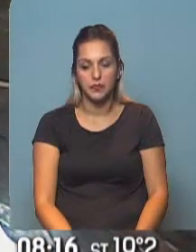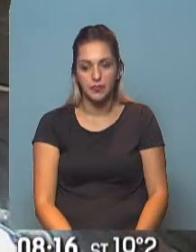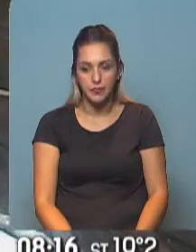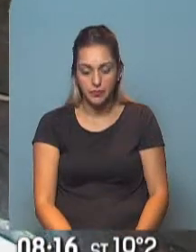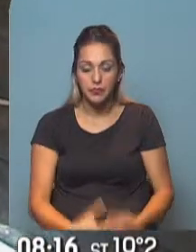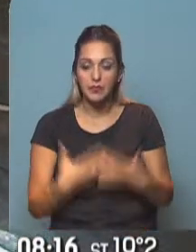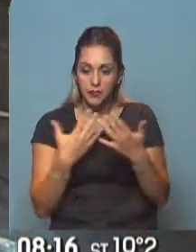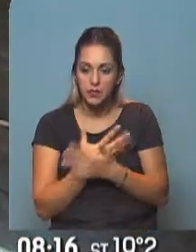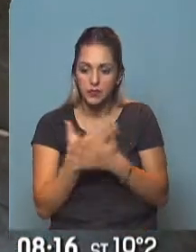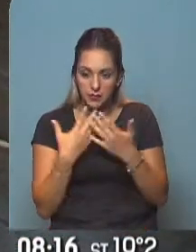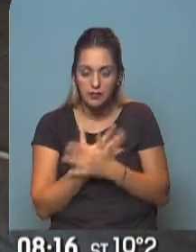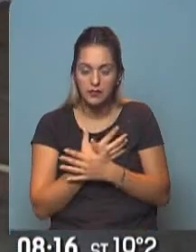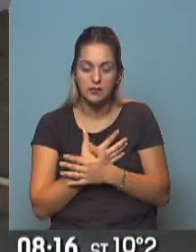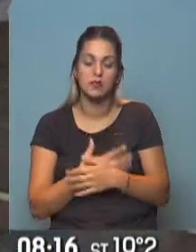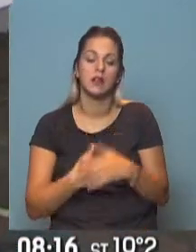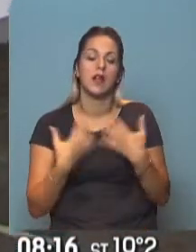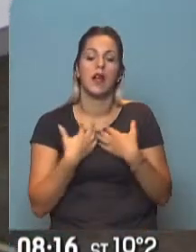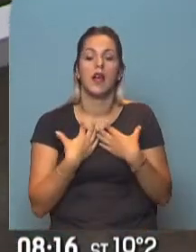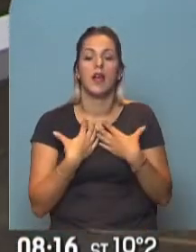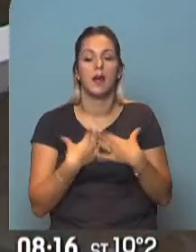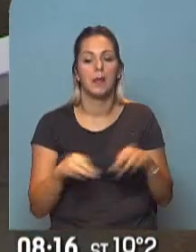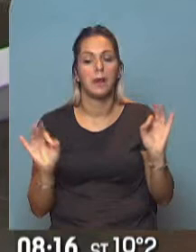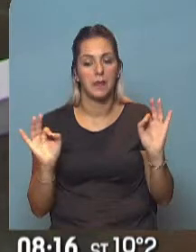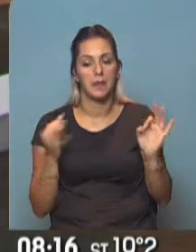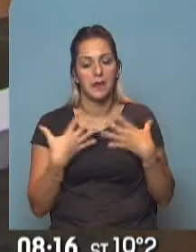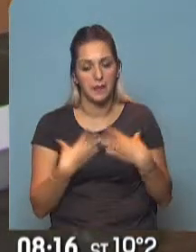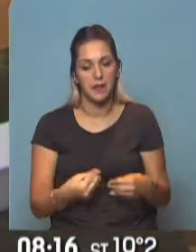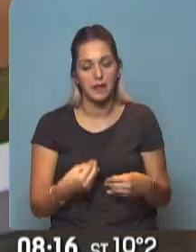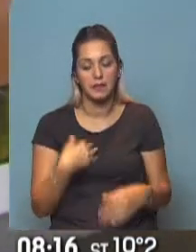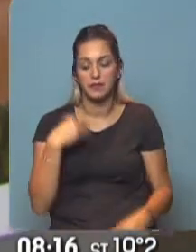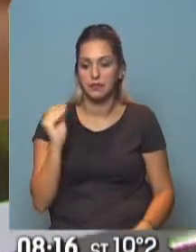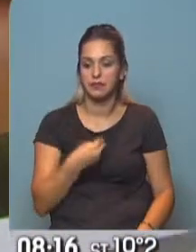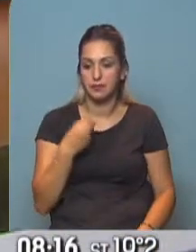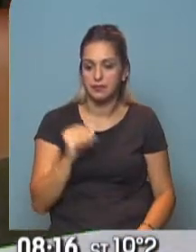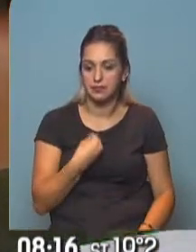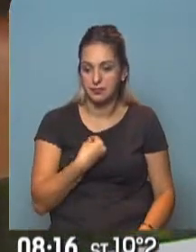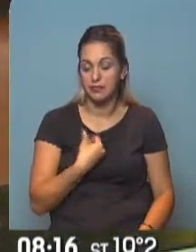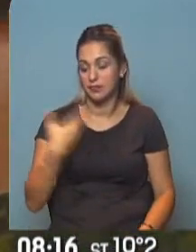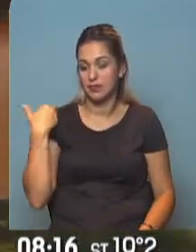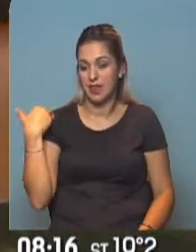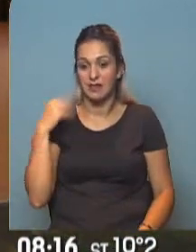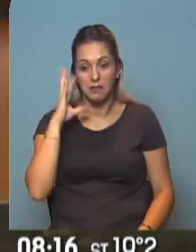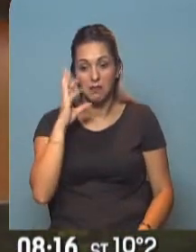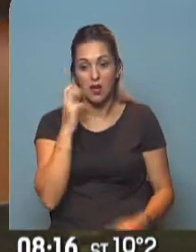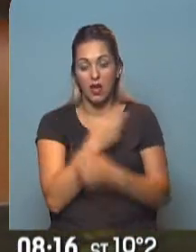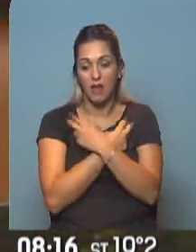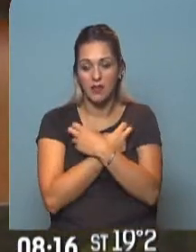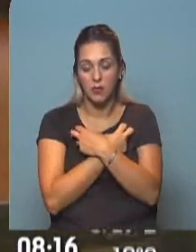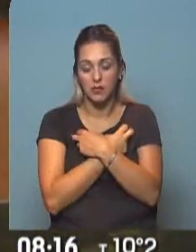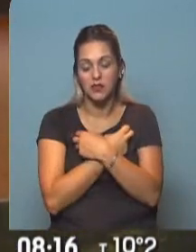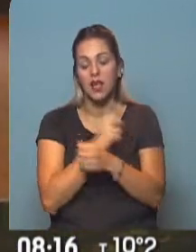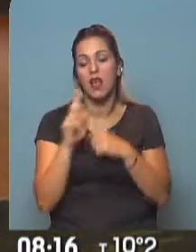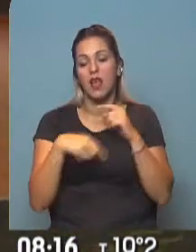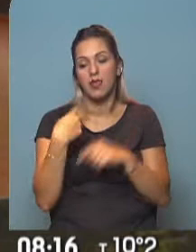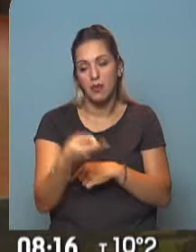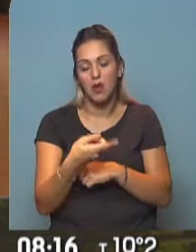Sufrió, pero valió la pena, es lo que dice Boca. Dos derrotas en forma consecutiva. El golpe que había dado Defensa y Justicia en carácter de local después